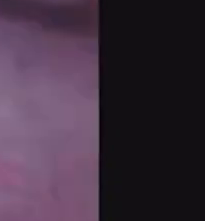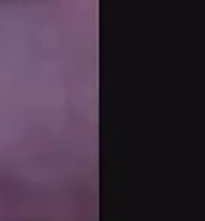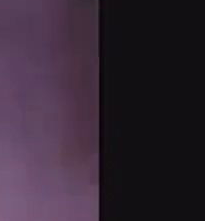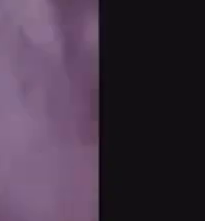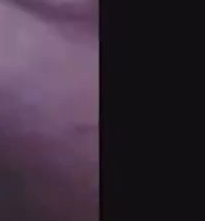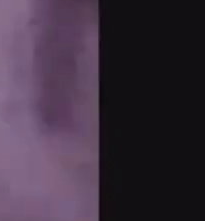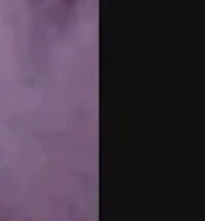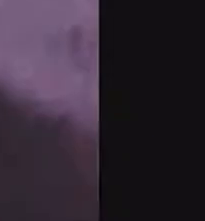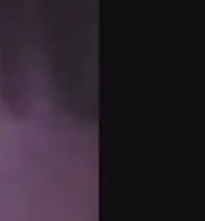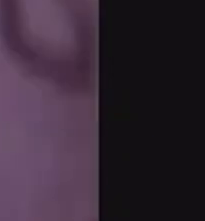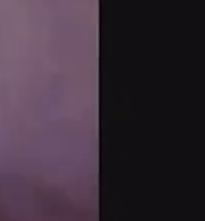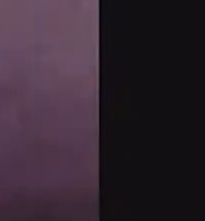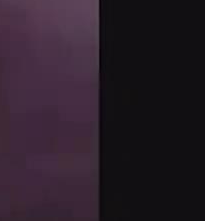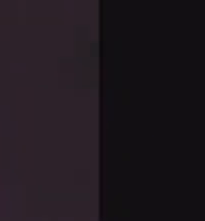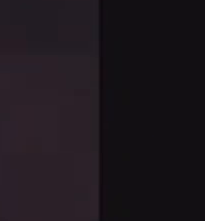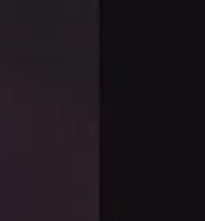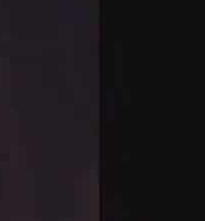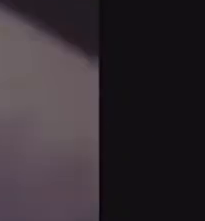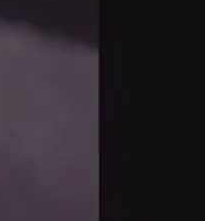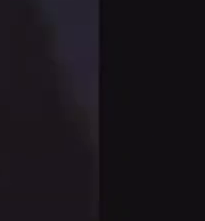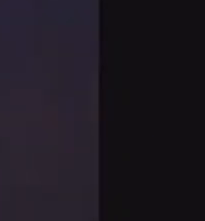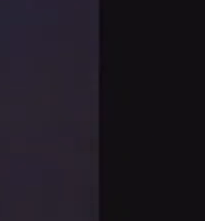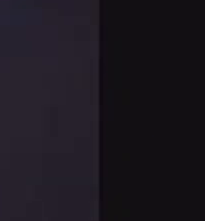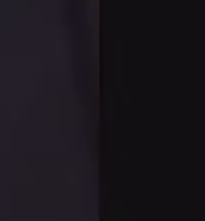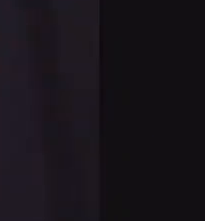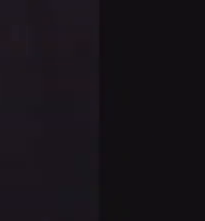Hasta su propia mirada.